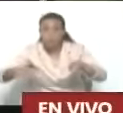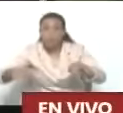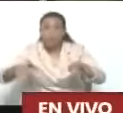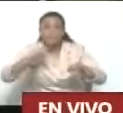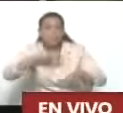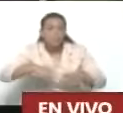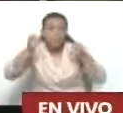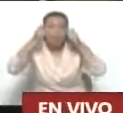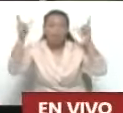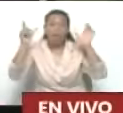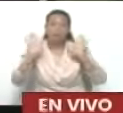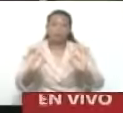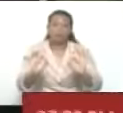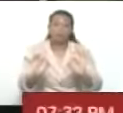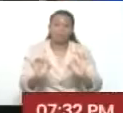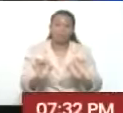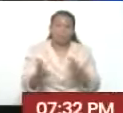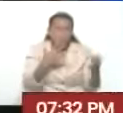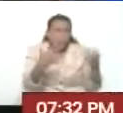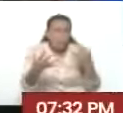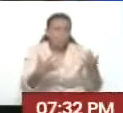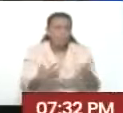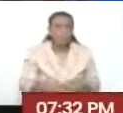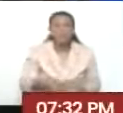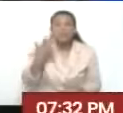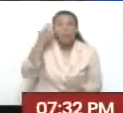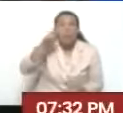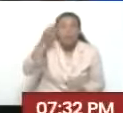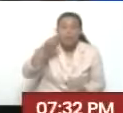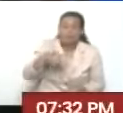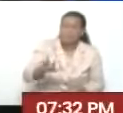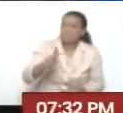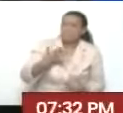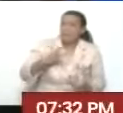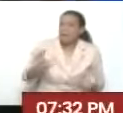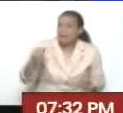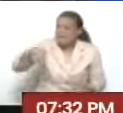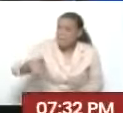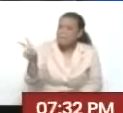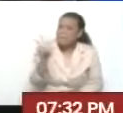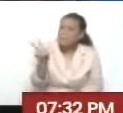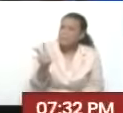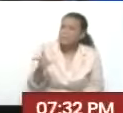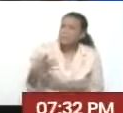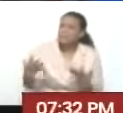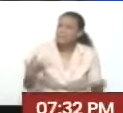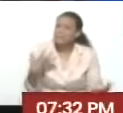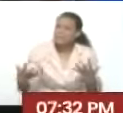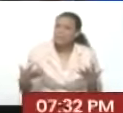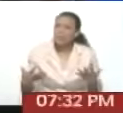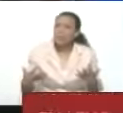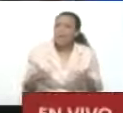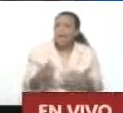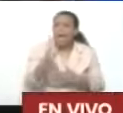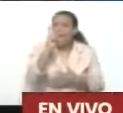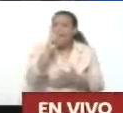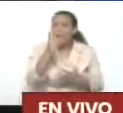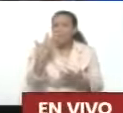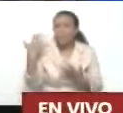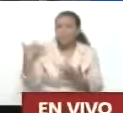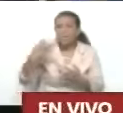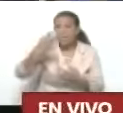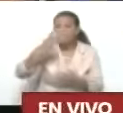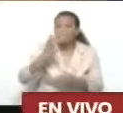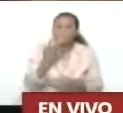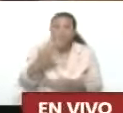lo sitúa en las primaveras árabes, pero yo creo que nace aquí. Yo creo que nace en el 82, es cuando en México el